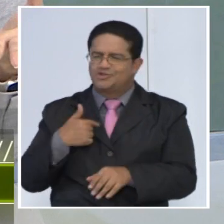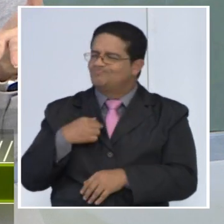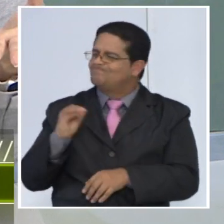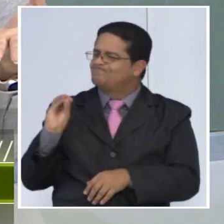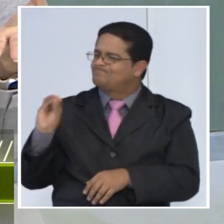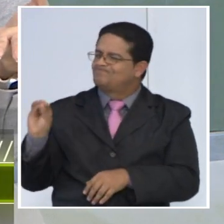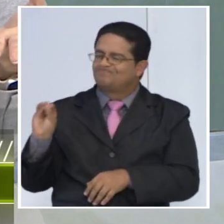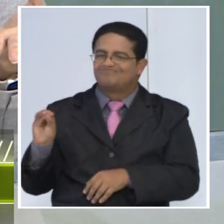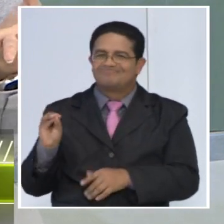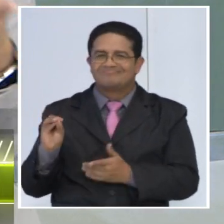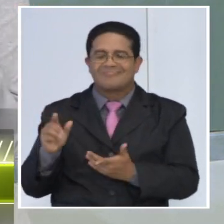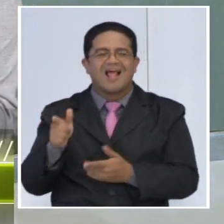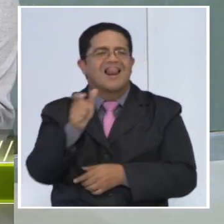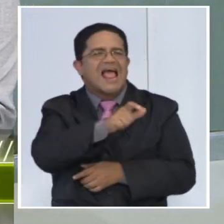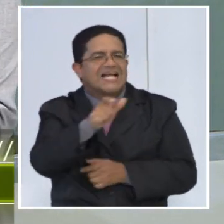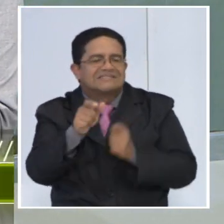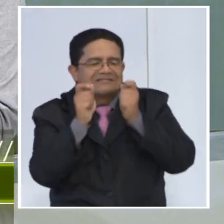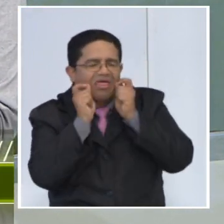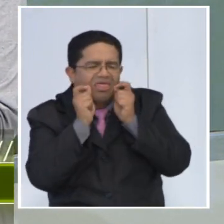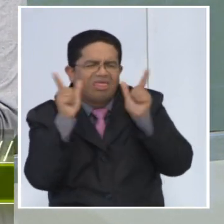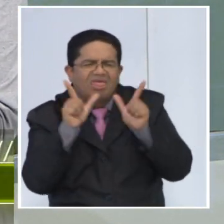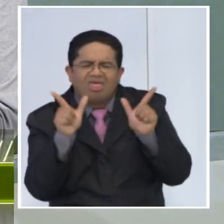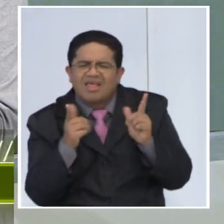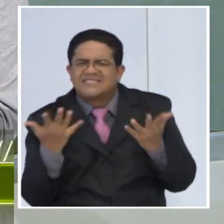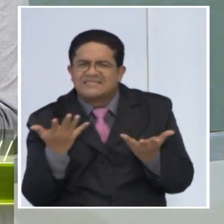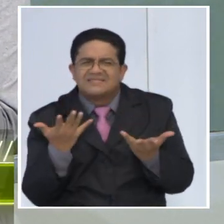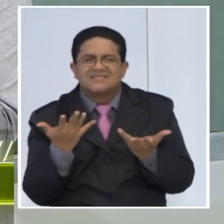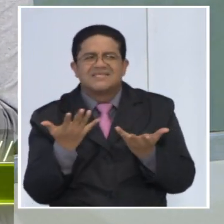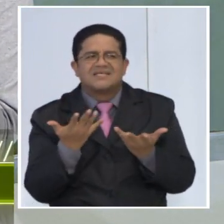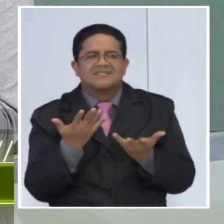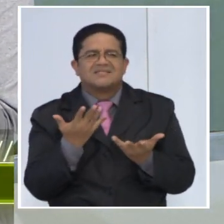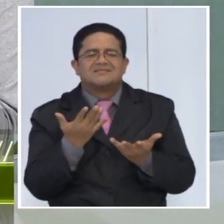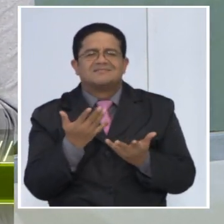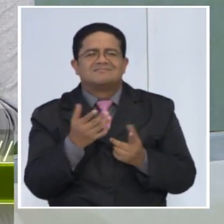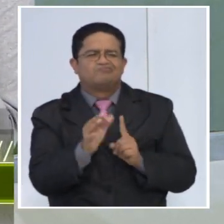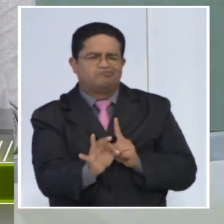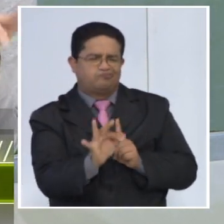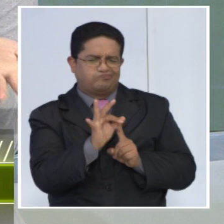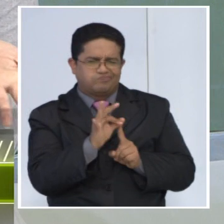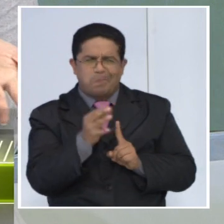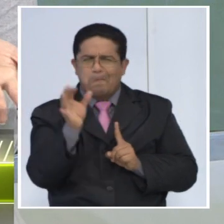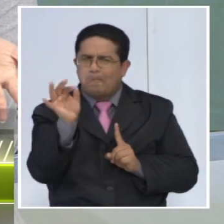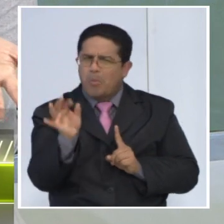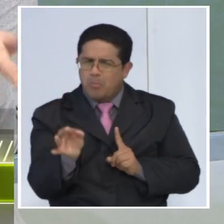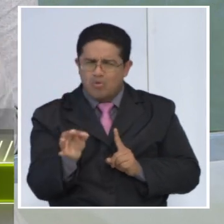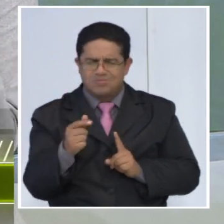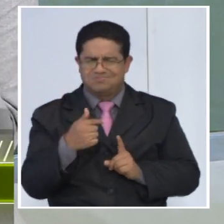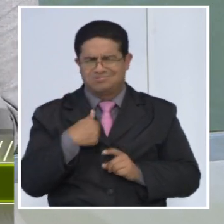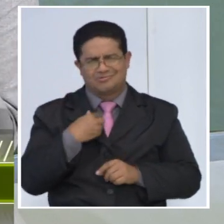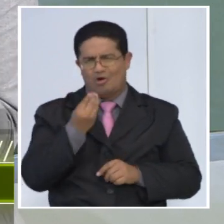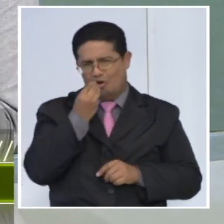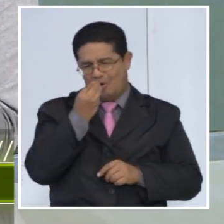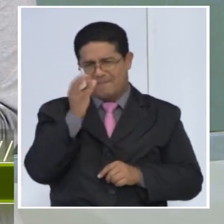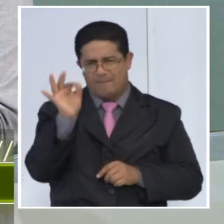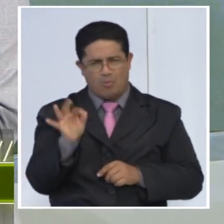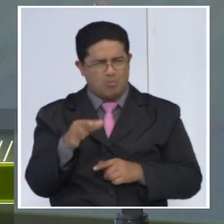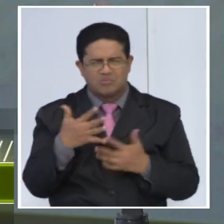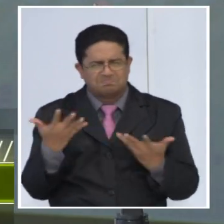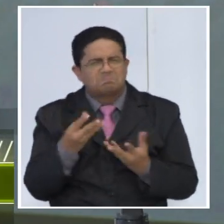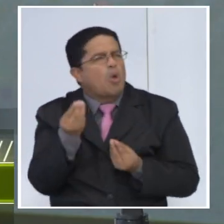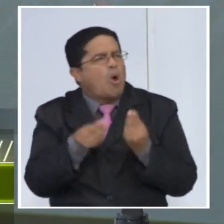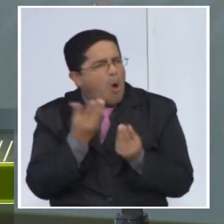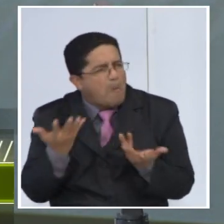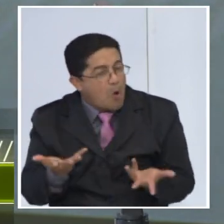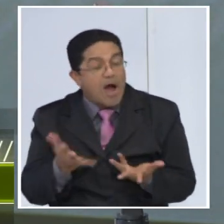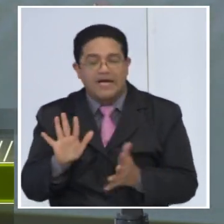porque seguramente le llama la atención a muchas personas diciendo, pero contaminación por heces, pero yo no consumo heces. ¿Cómo sucede esto? Sí, bueno,